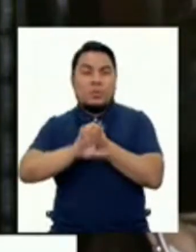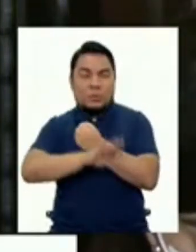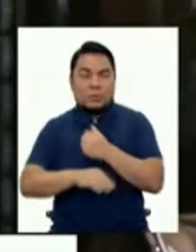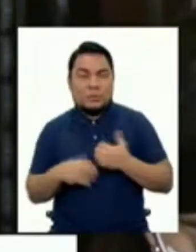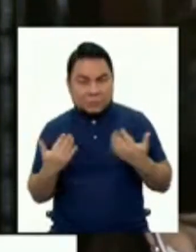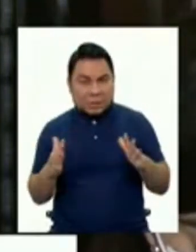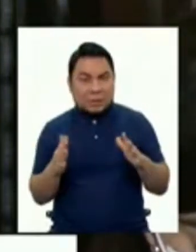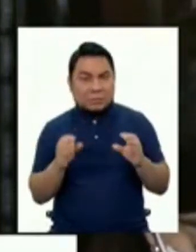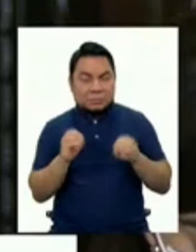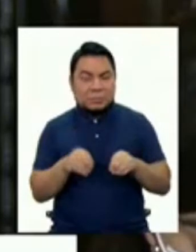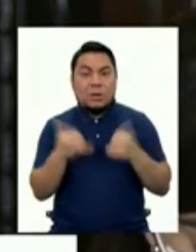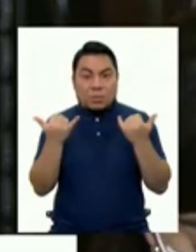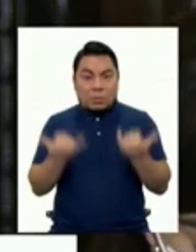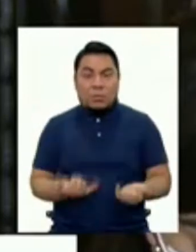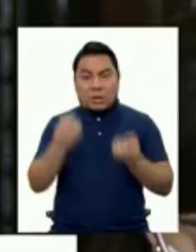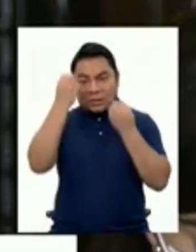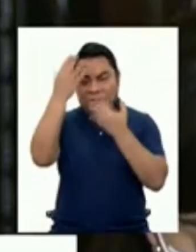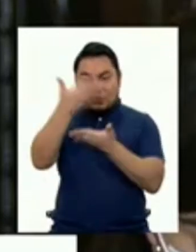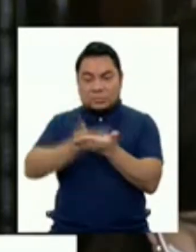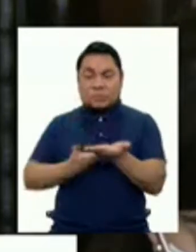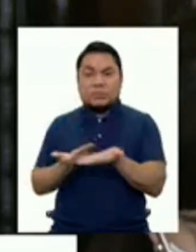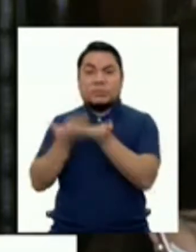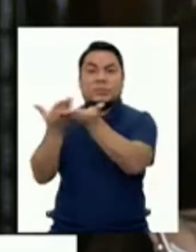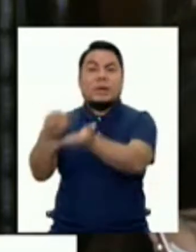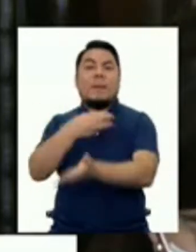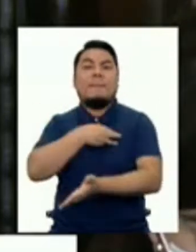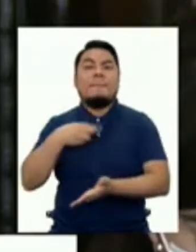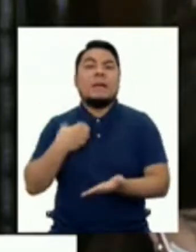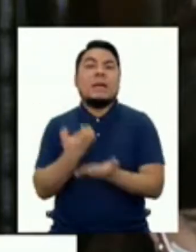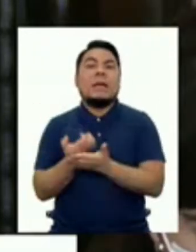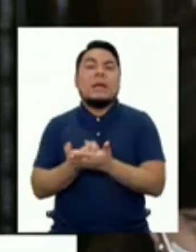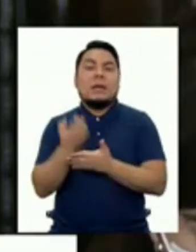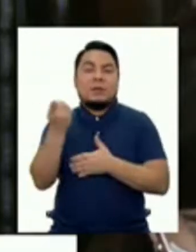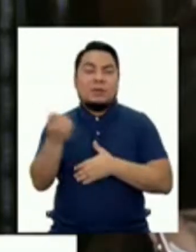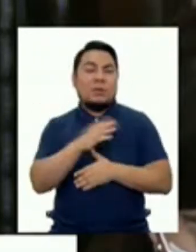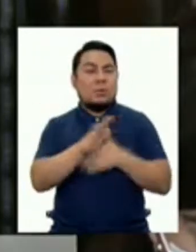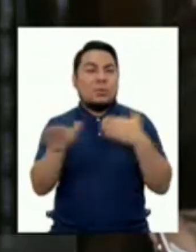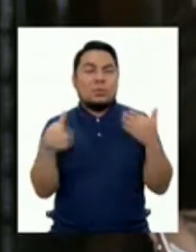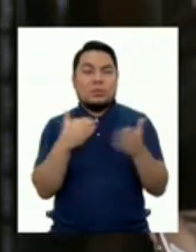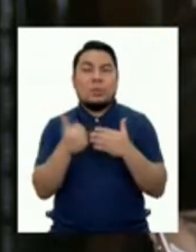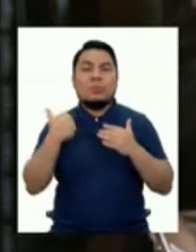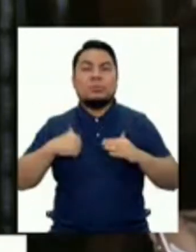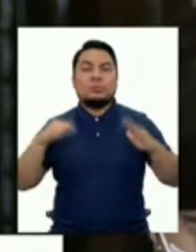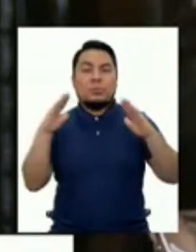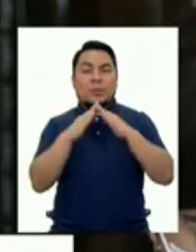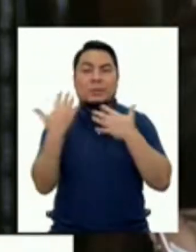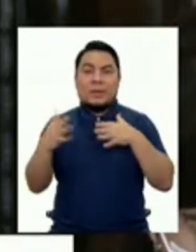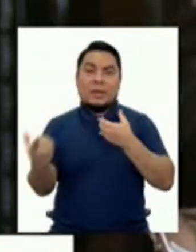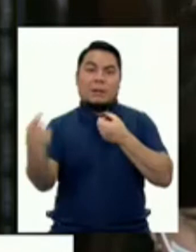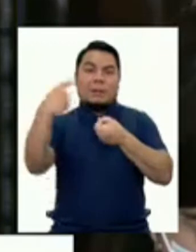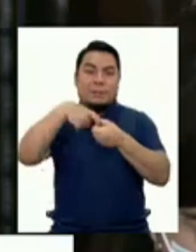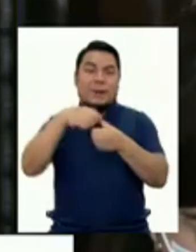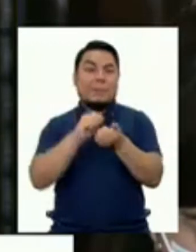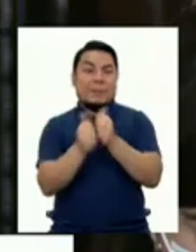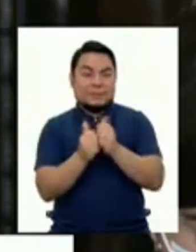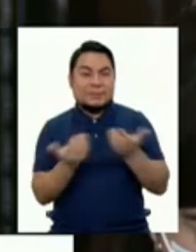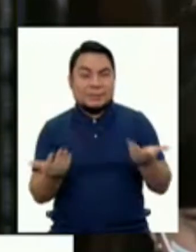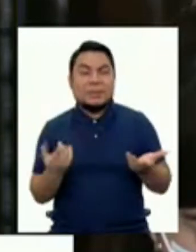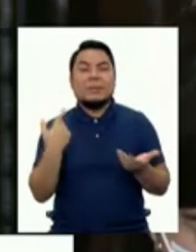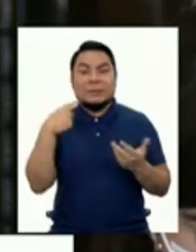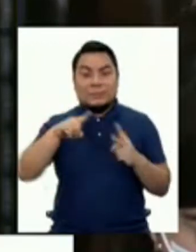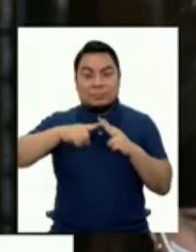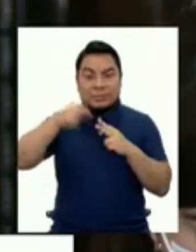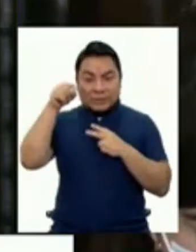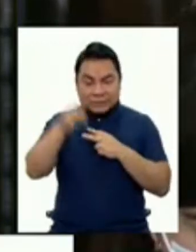día estamos emitiendo el informe de evaluación al Ministerio de Economía de todas las municipalidades que han participado para que ya a partir